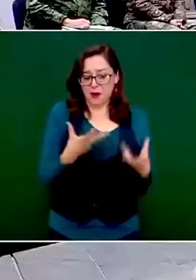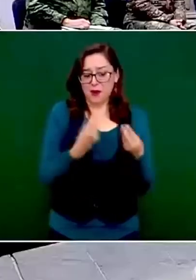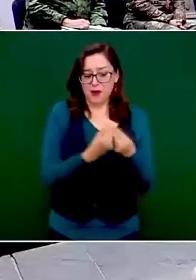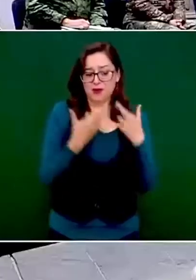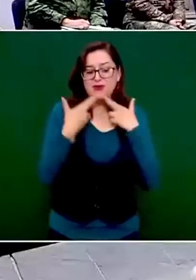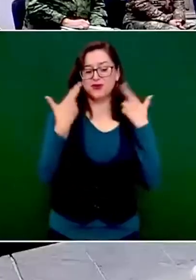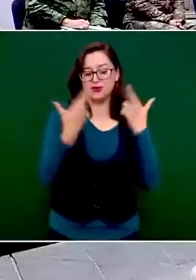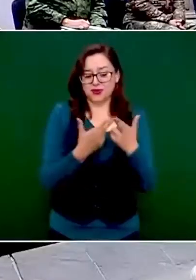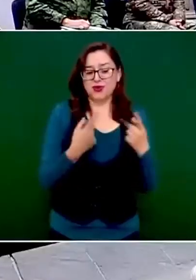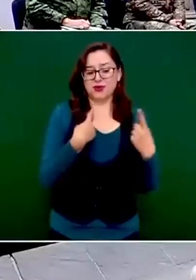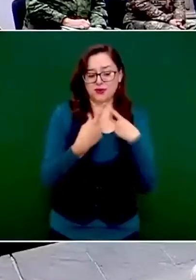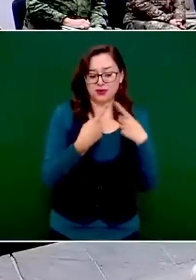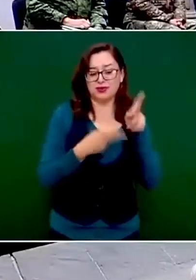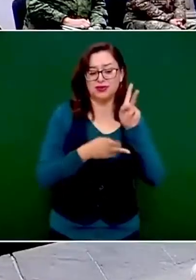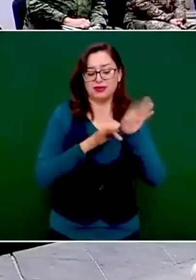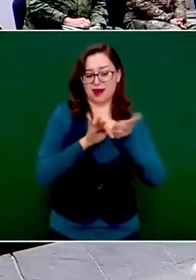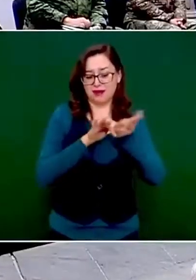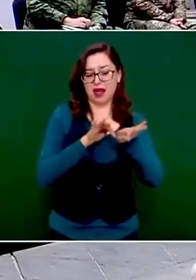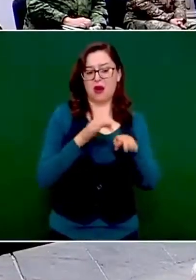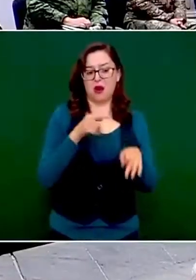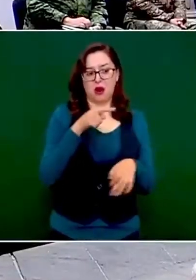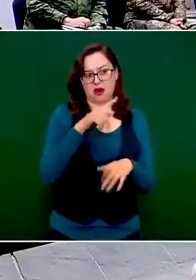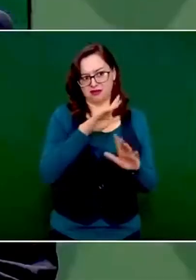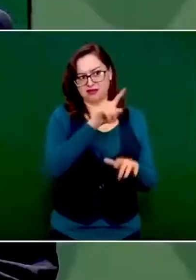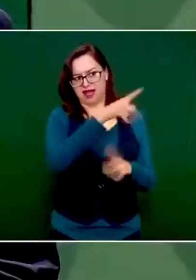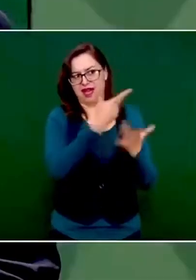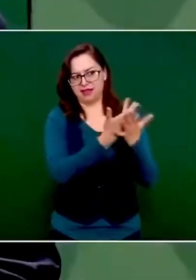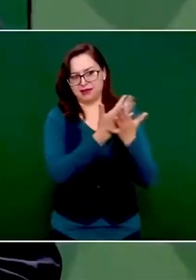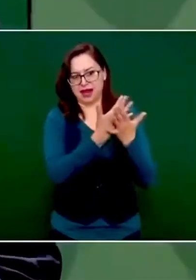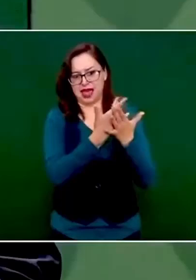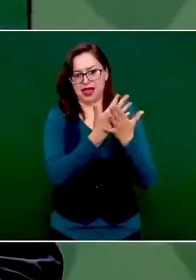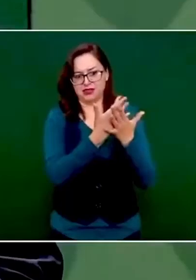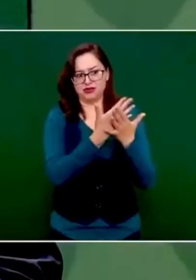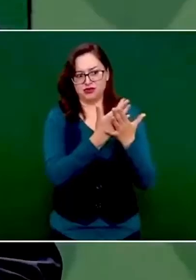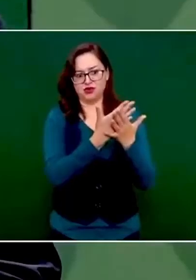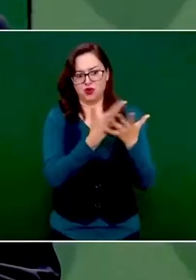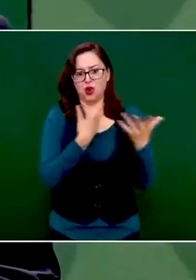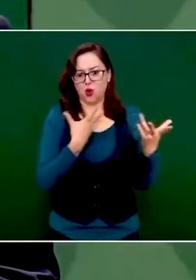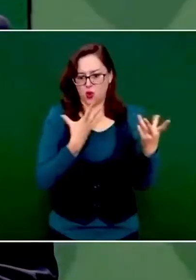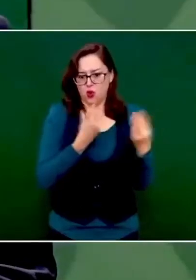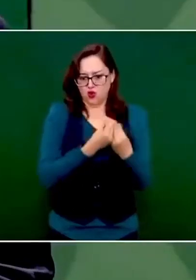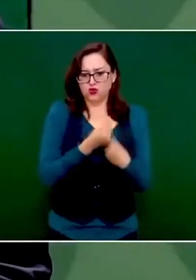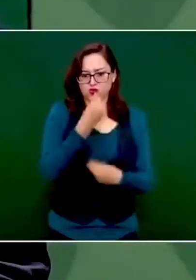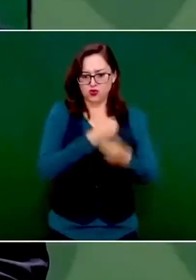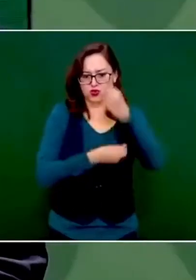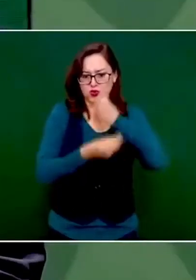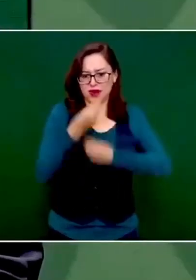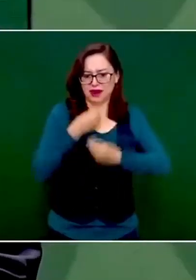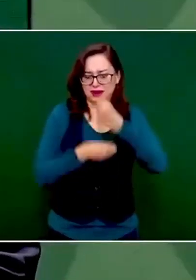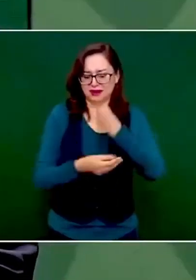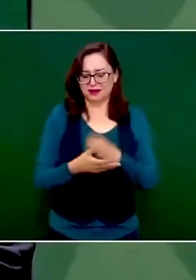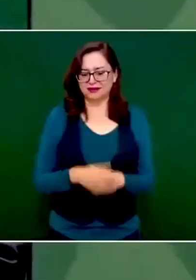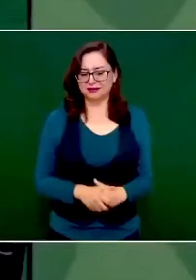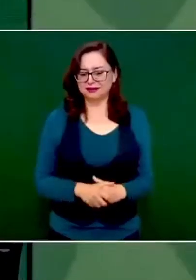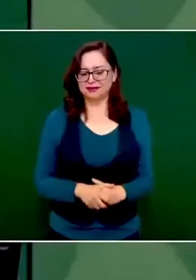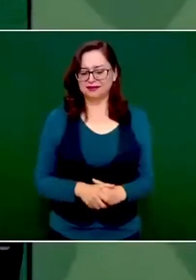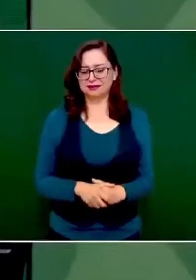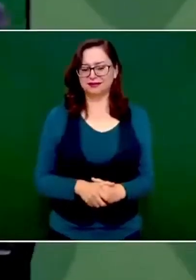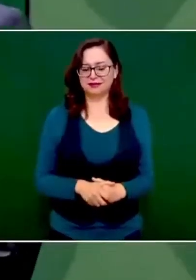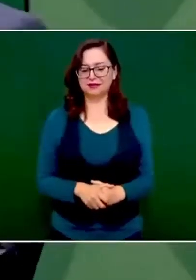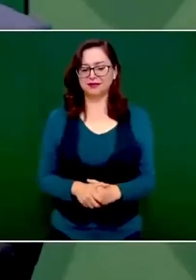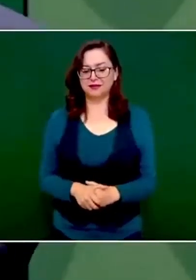asunto de la cumbre, me está esperando y va a desayunar con nosotros, y